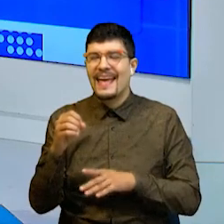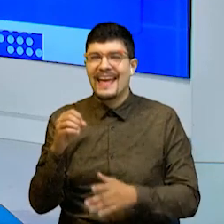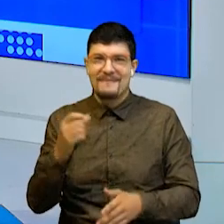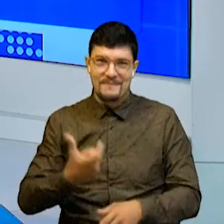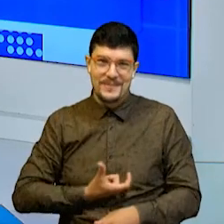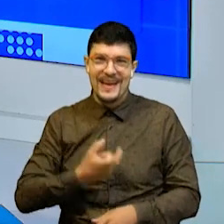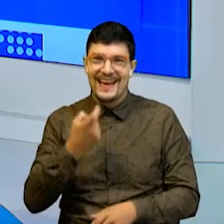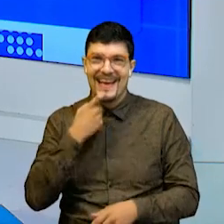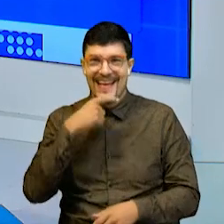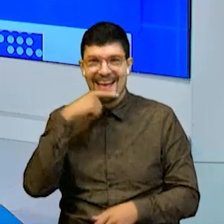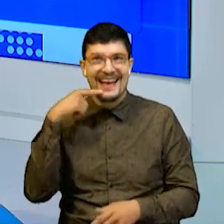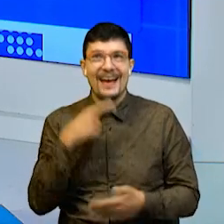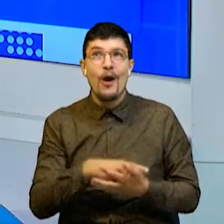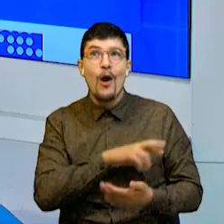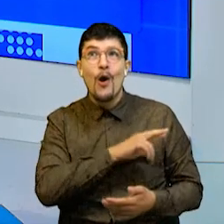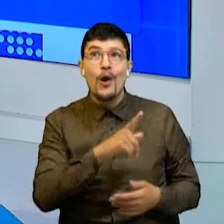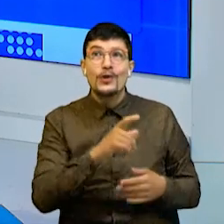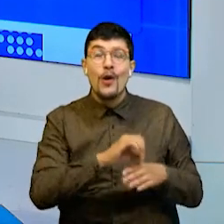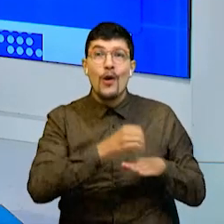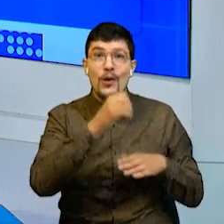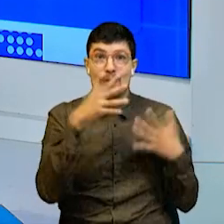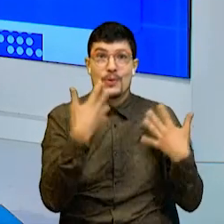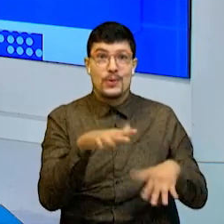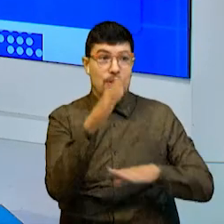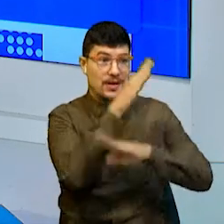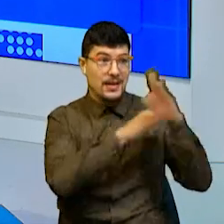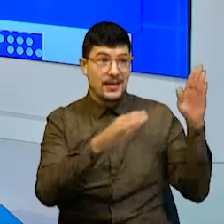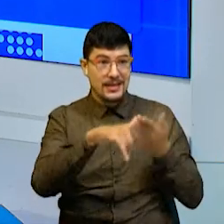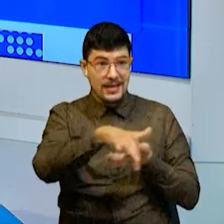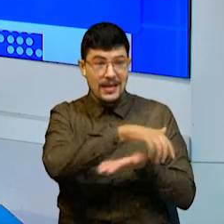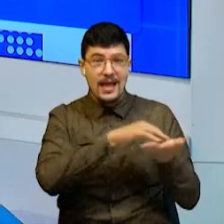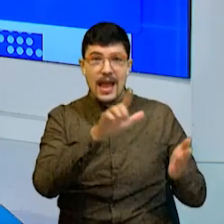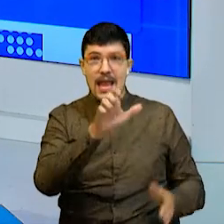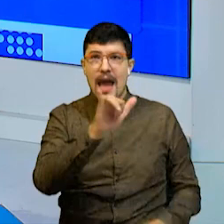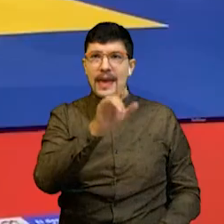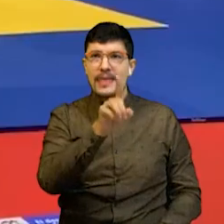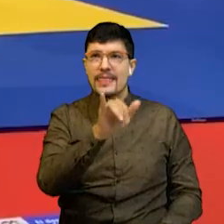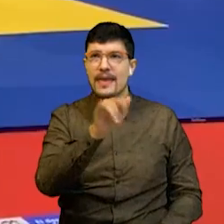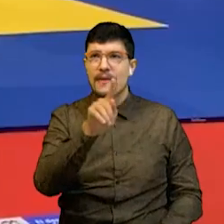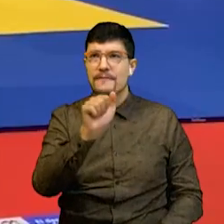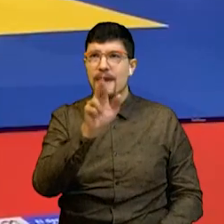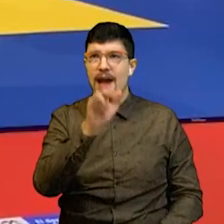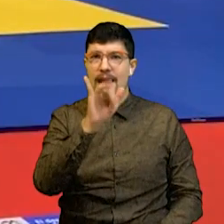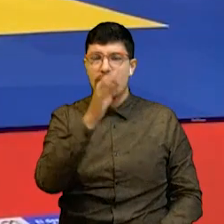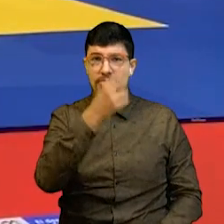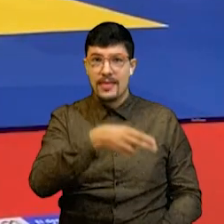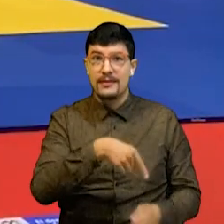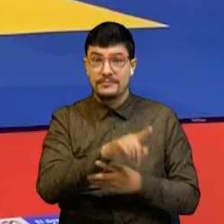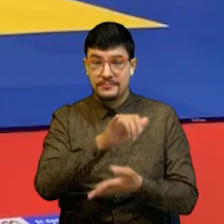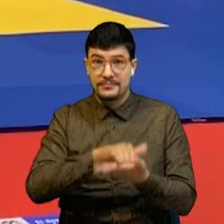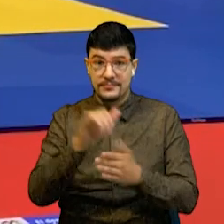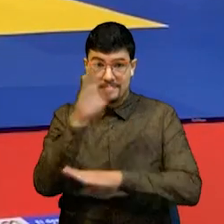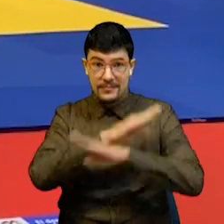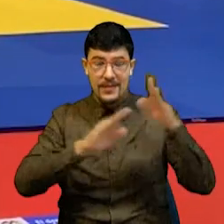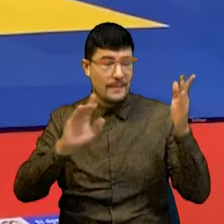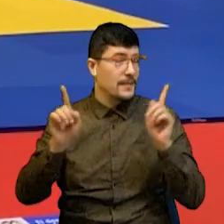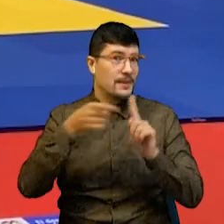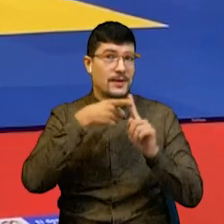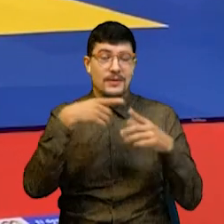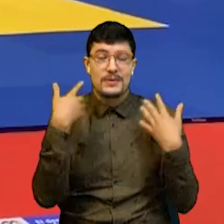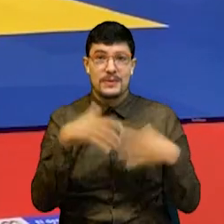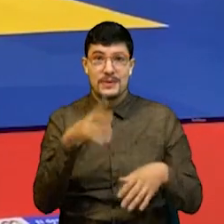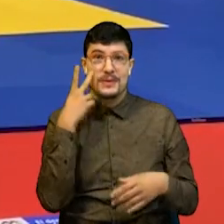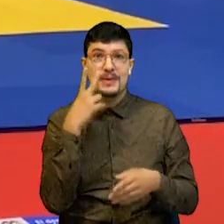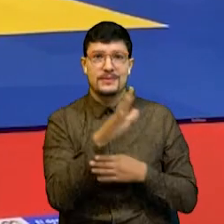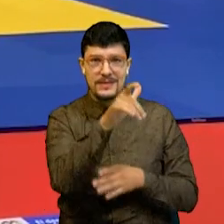Y otro que se colgó oro en estos Juegos Nacionales fue el judoka santandereano Leider Farid Navarro. El judo de Santander volvió a estar en el primer lugar del podio